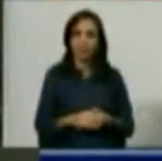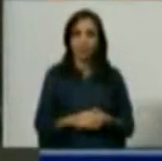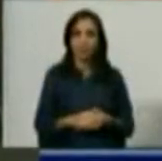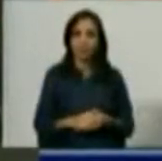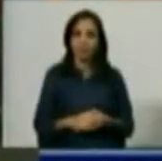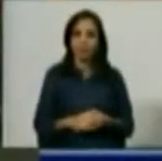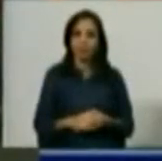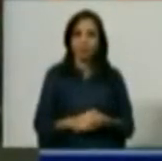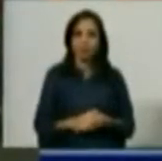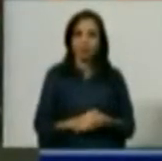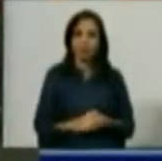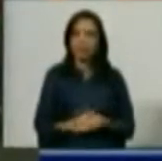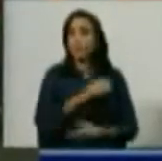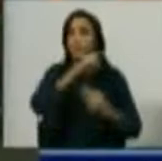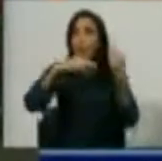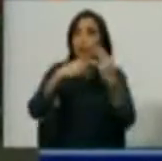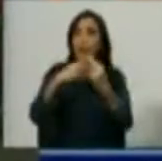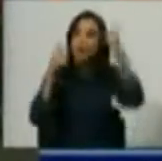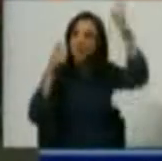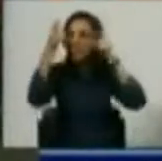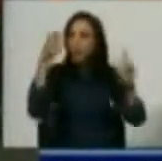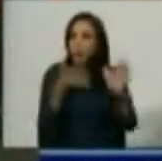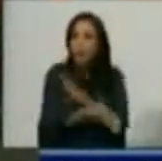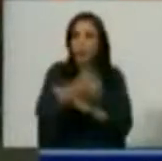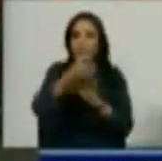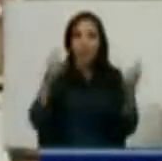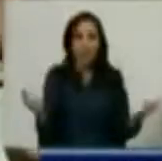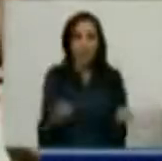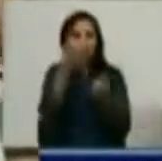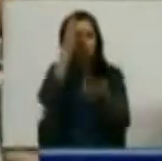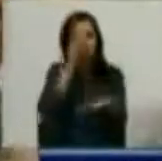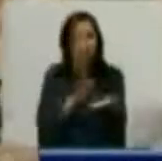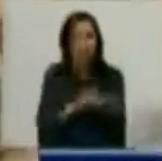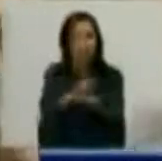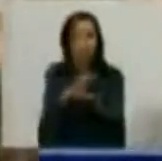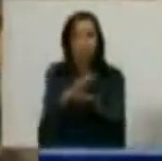febrero numeral chavismo es